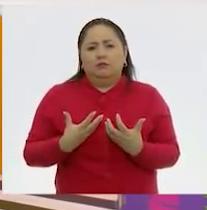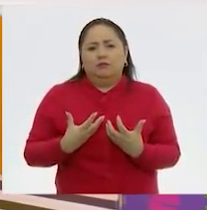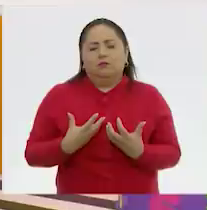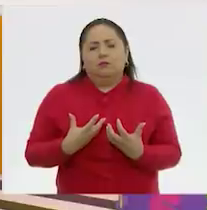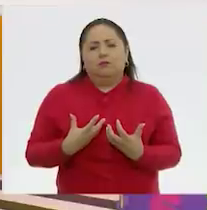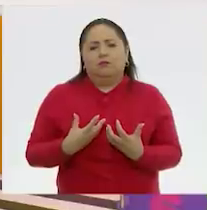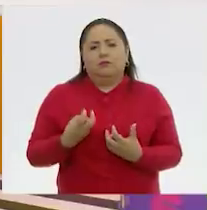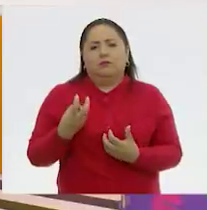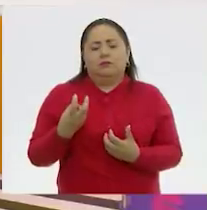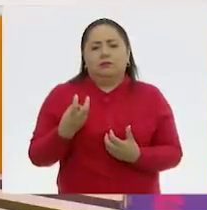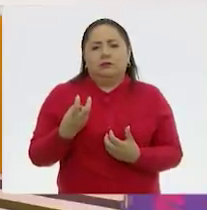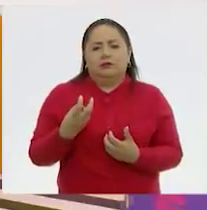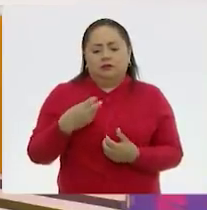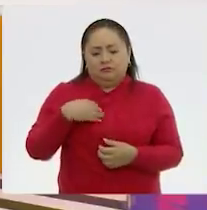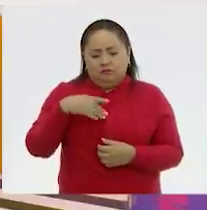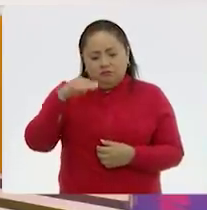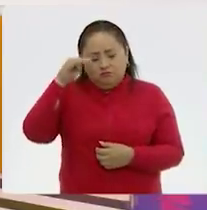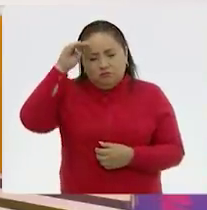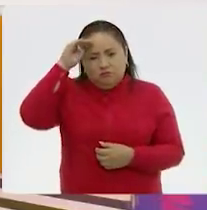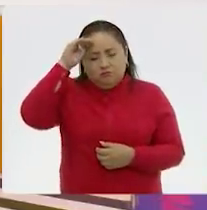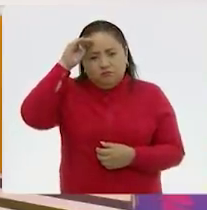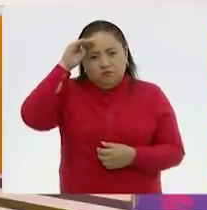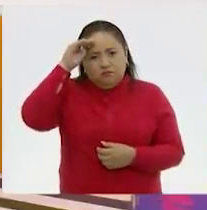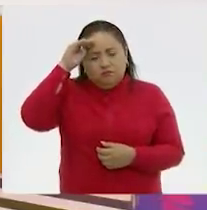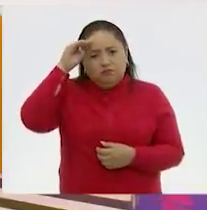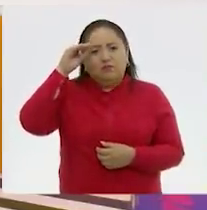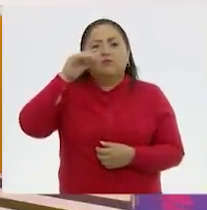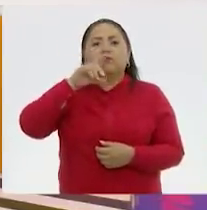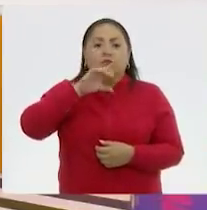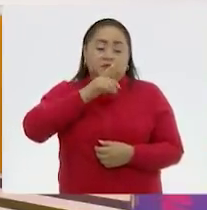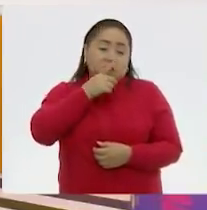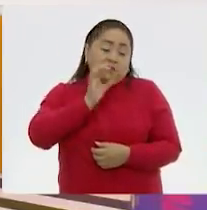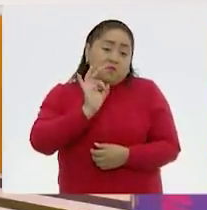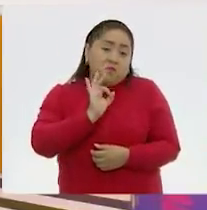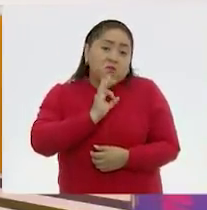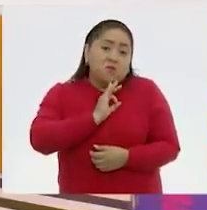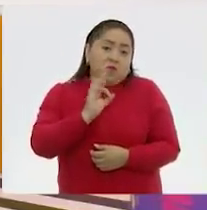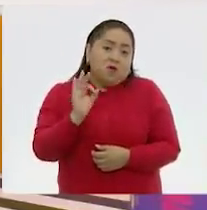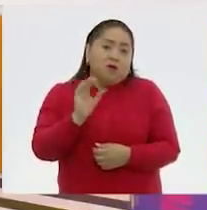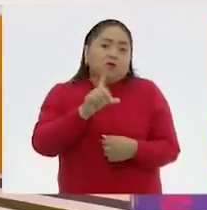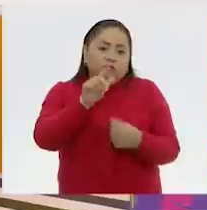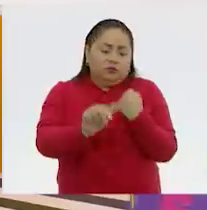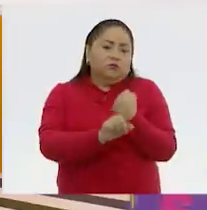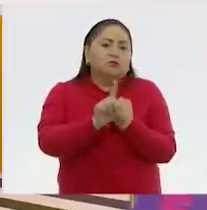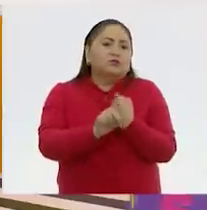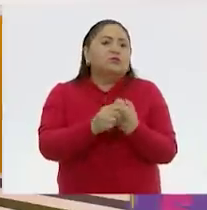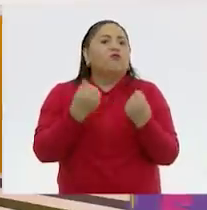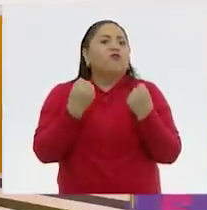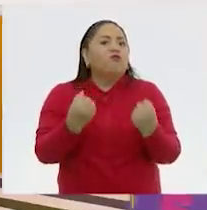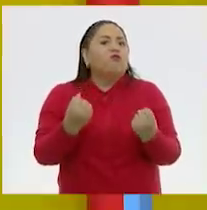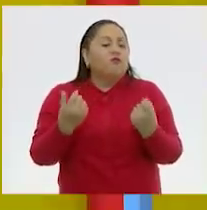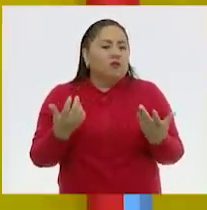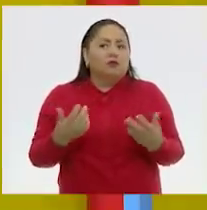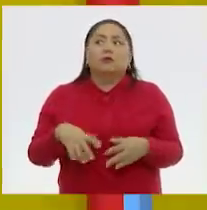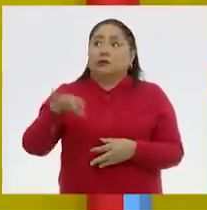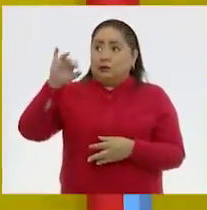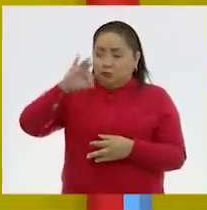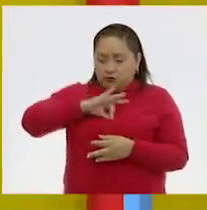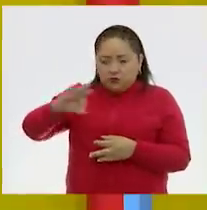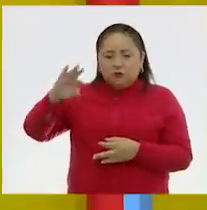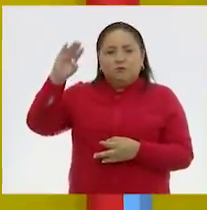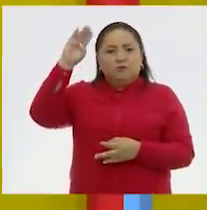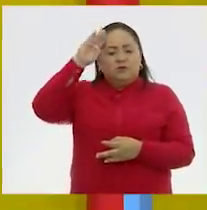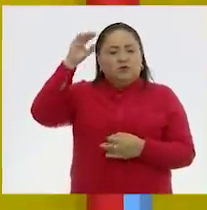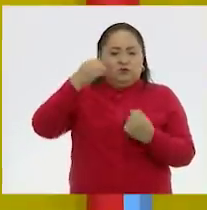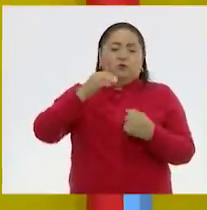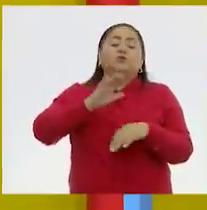Ahí. Tomo esa decisión y pudiera ser que causara un problema fuerte. Bastante fuerte, sí,